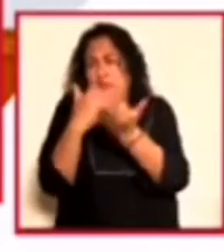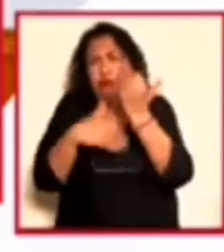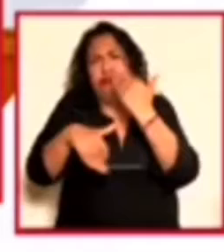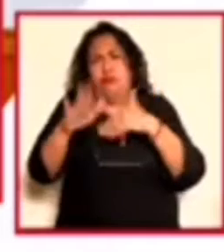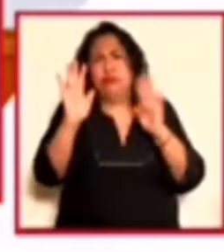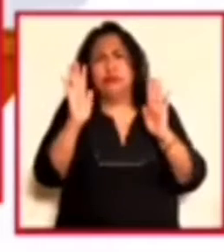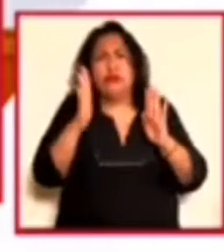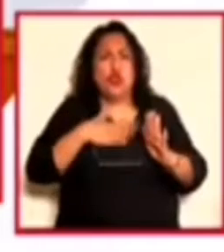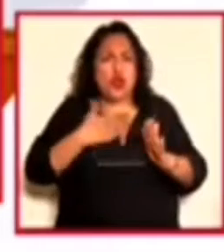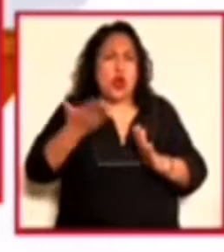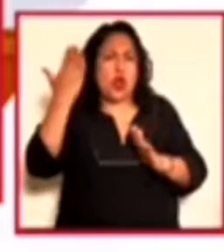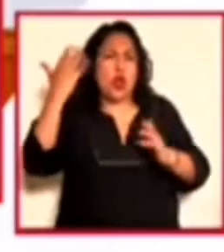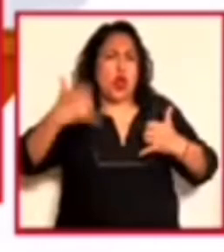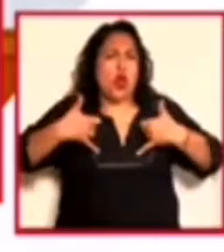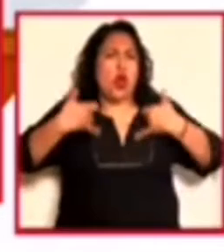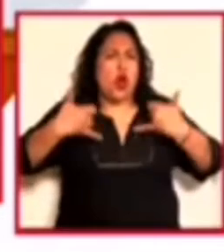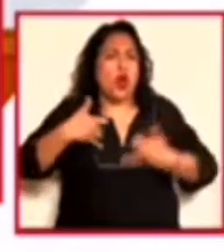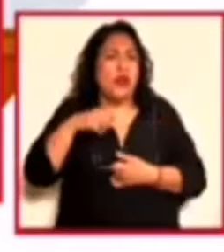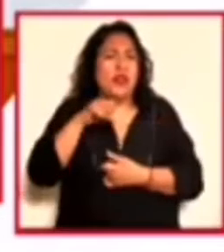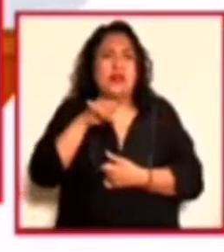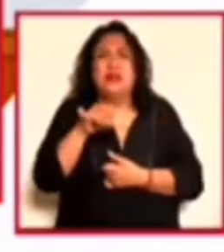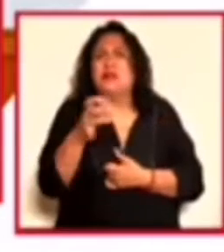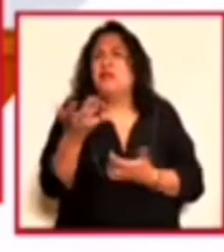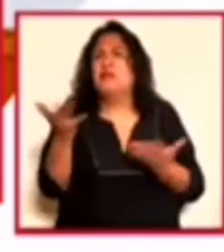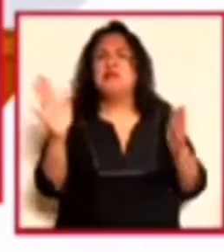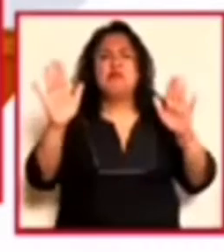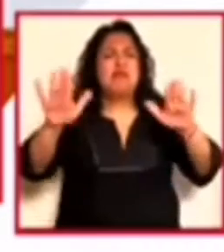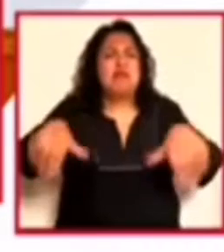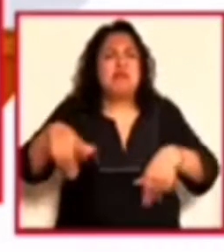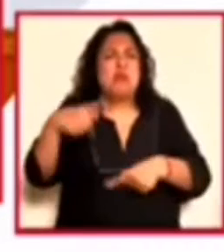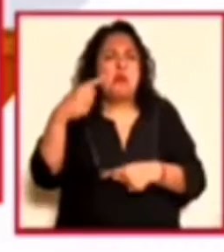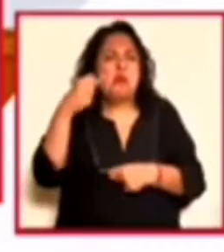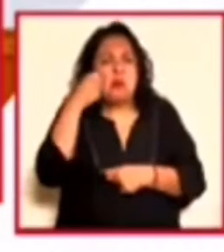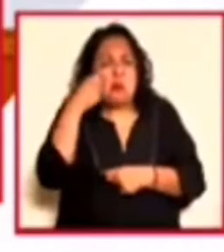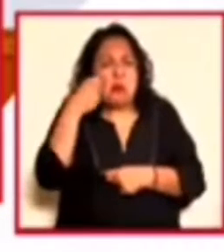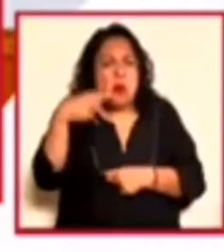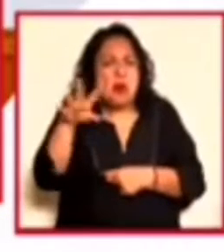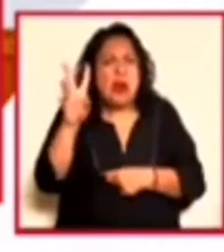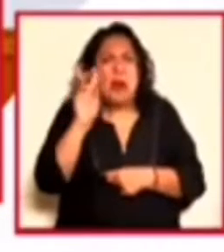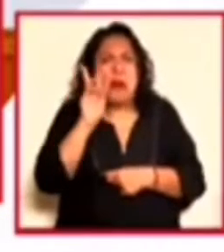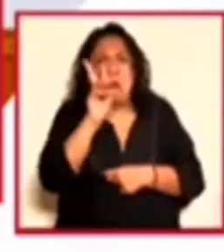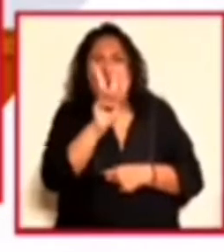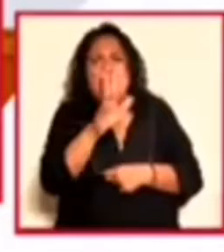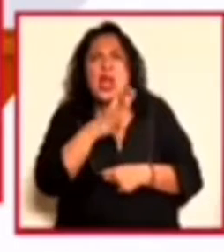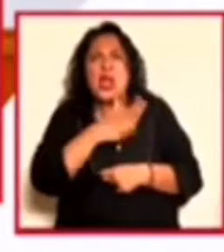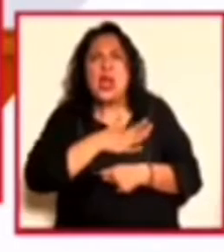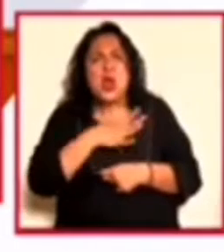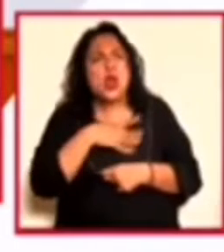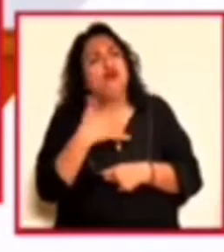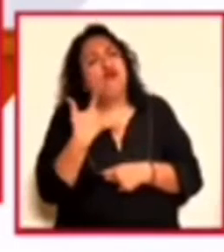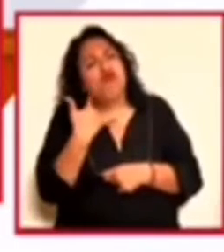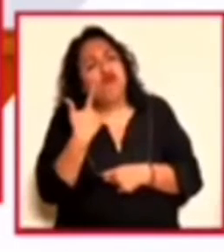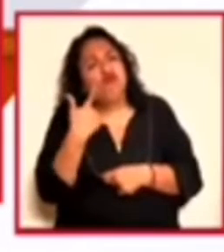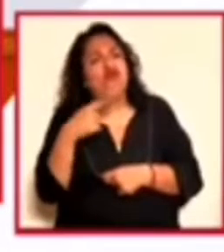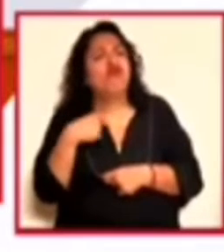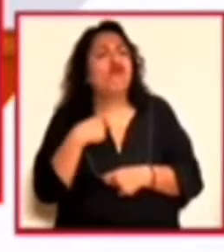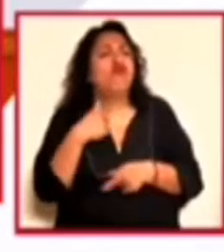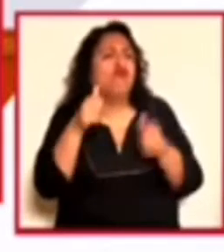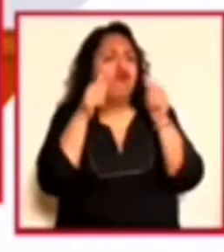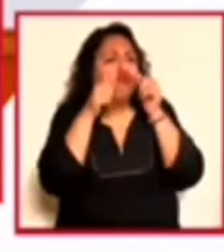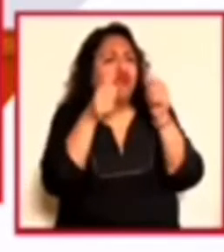pues no les importaba que estuviera yo de espectador, de oyente, de situaciones a